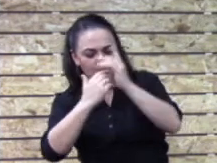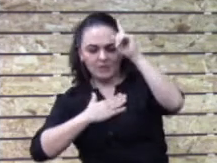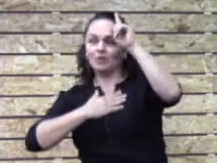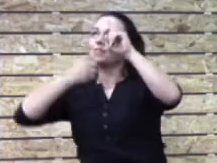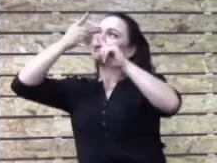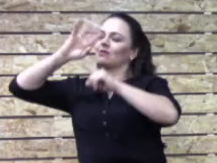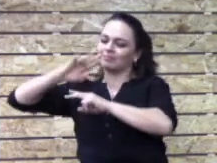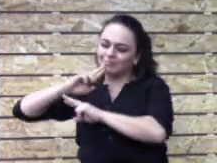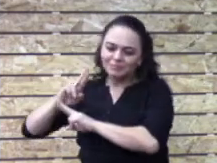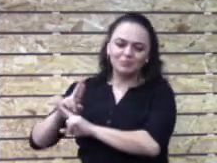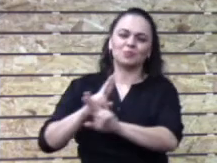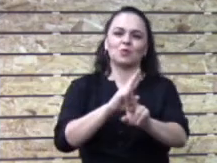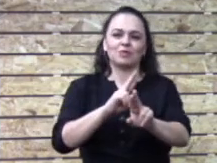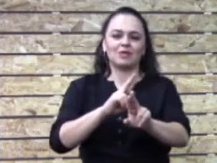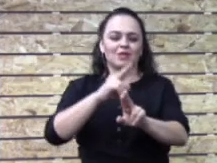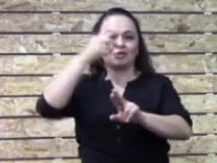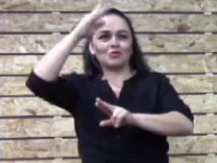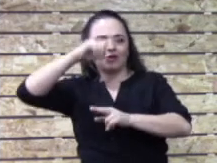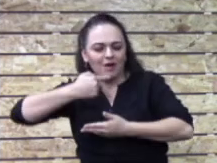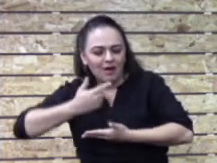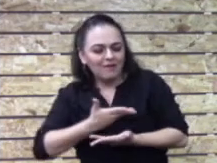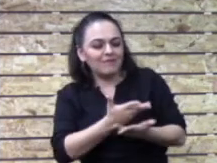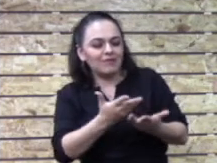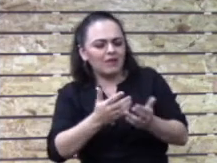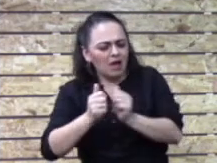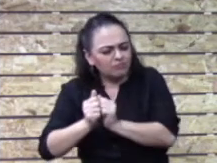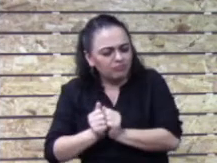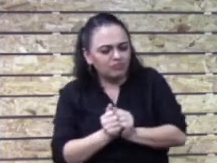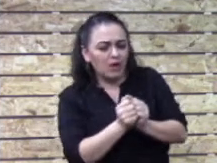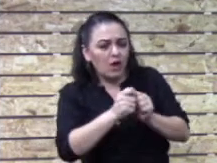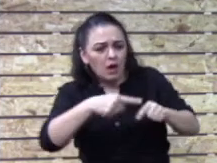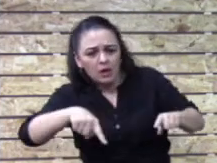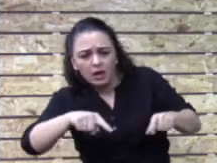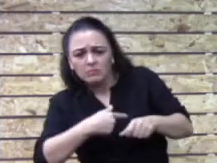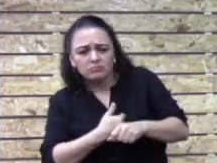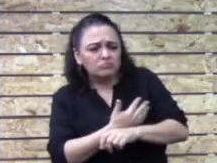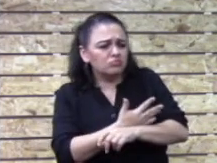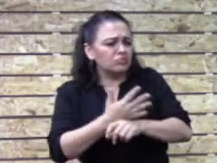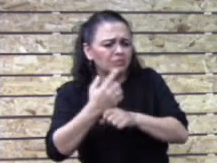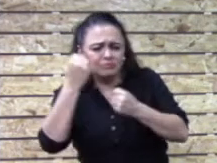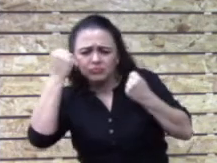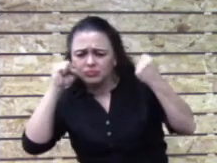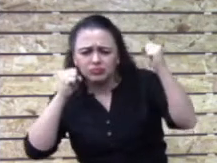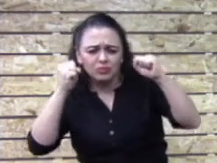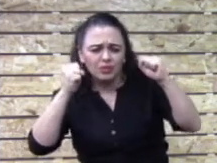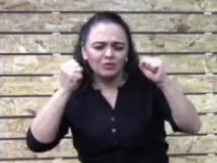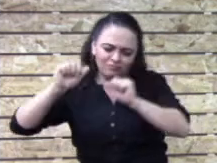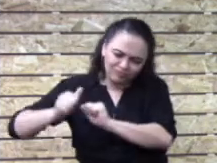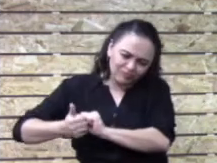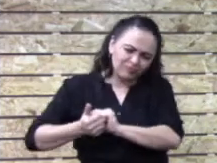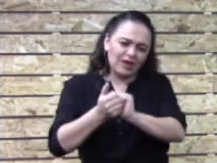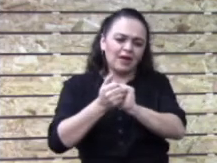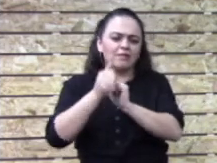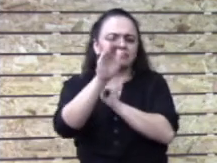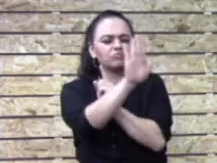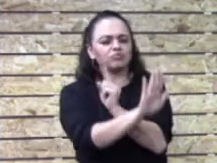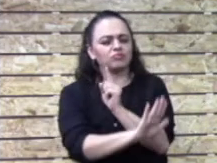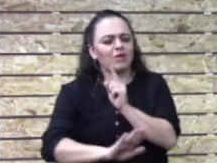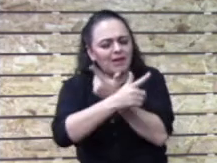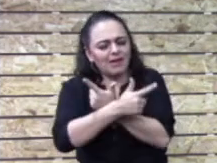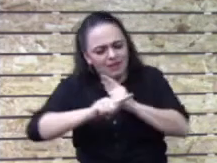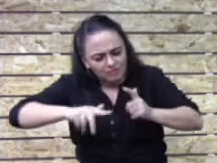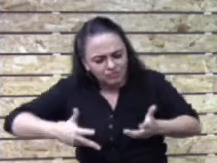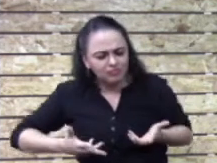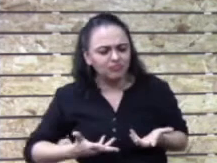responderé. Estaré con Él en momentos de angustia. Lo libraré y lo llenaré de